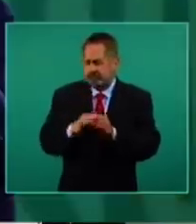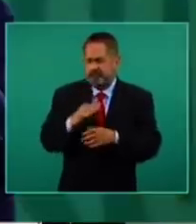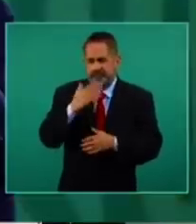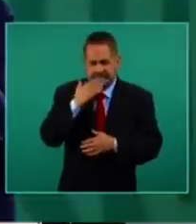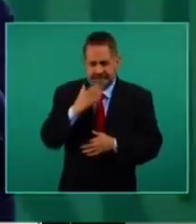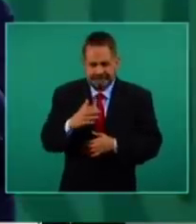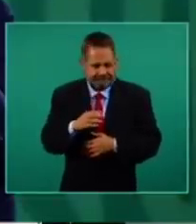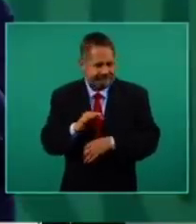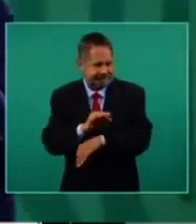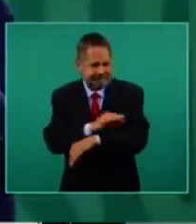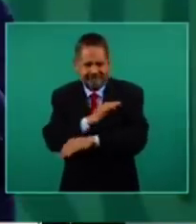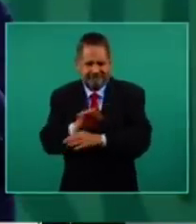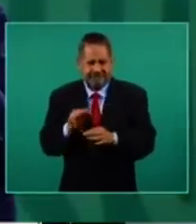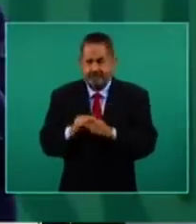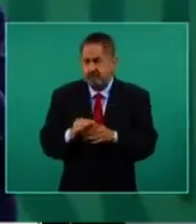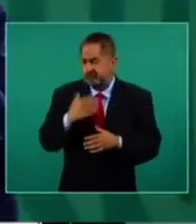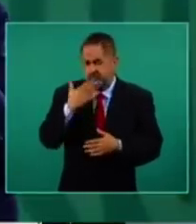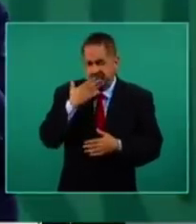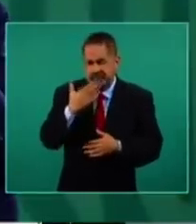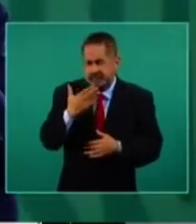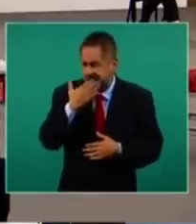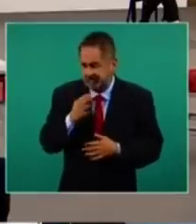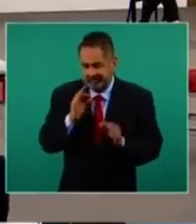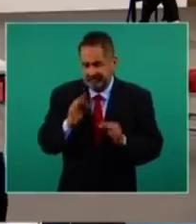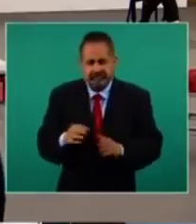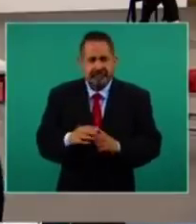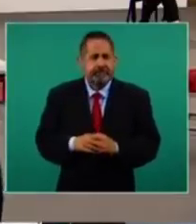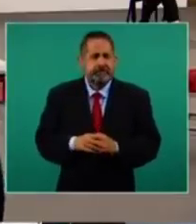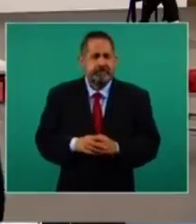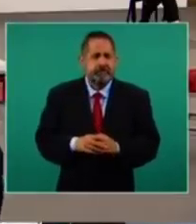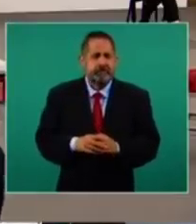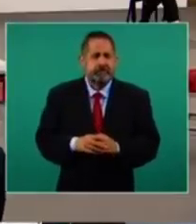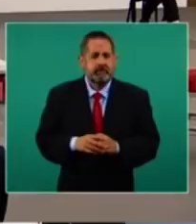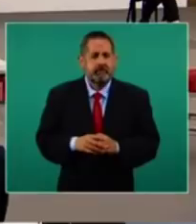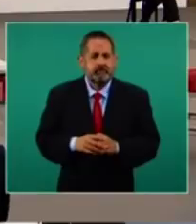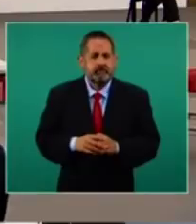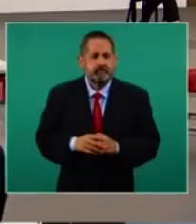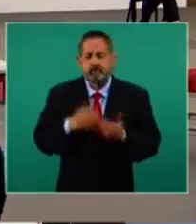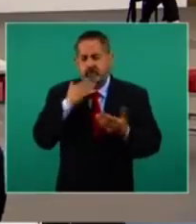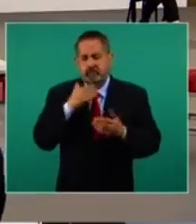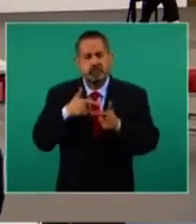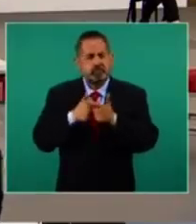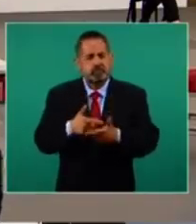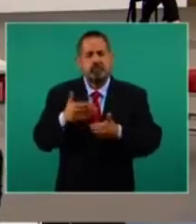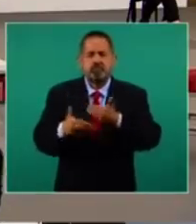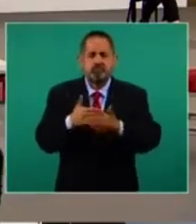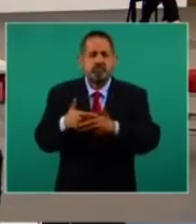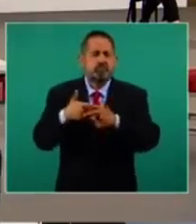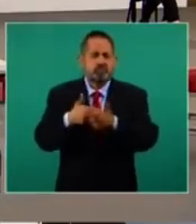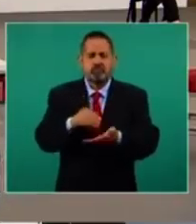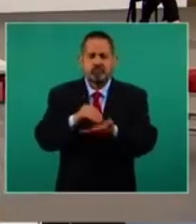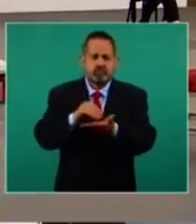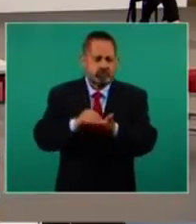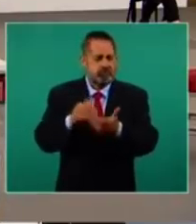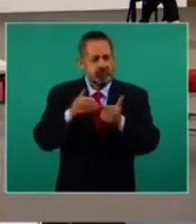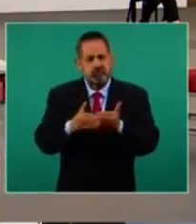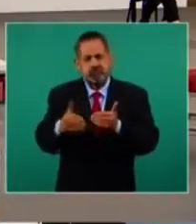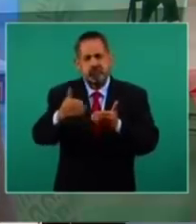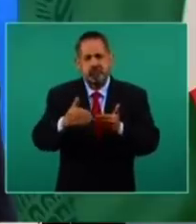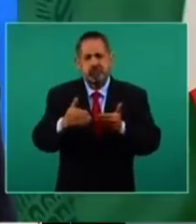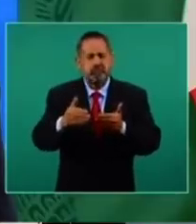es muy buena y vamos a continuar con